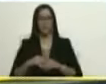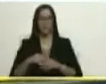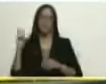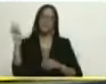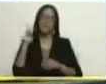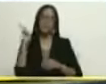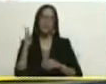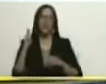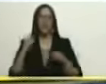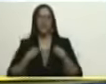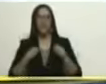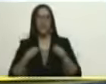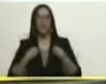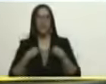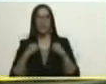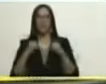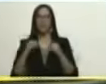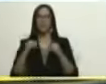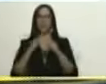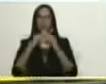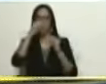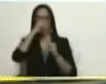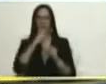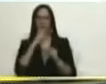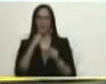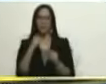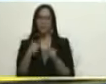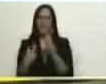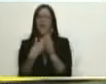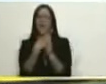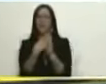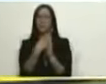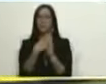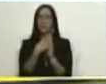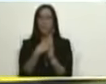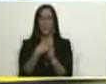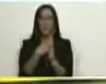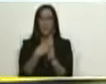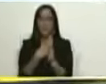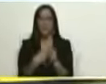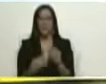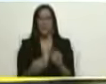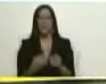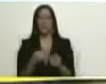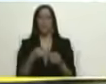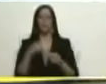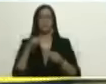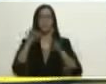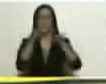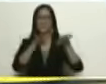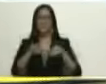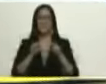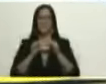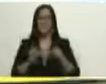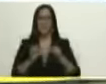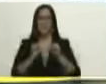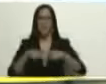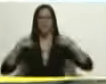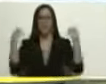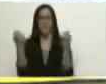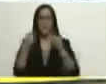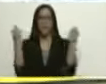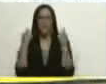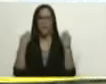Venezuela ha vivido durante todos estos años acosada, asediada, con conspiraciones permanentes, campañas